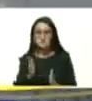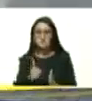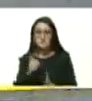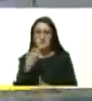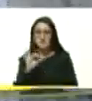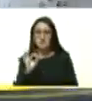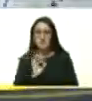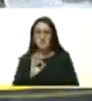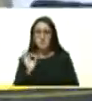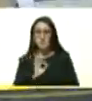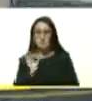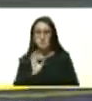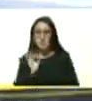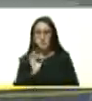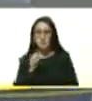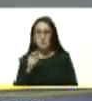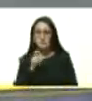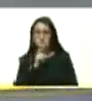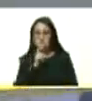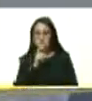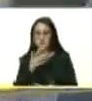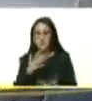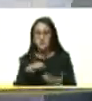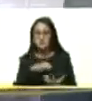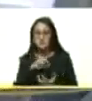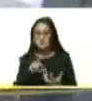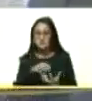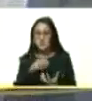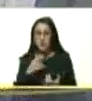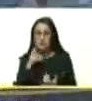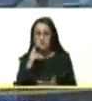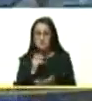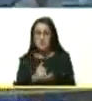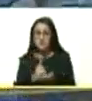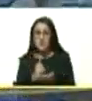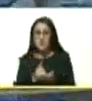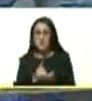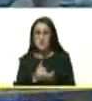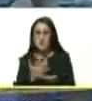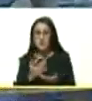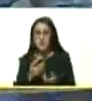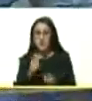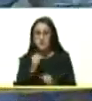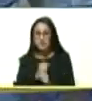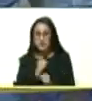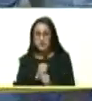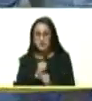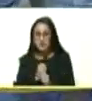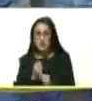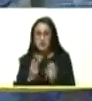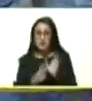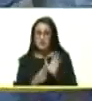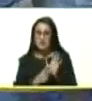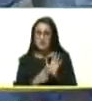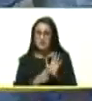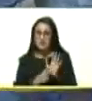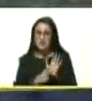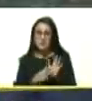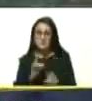del 50%. En dificultades, lo hemos nosotros probado, y lo hemos probado con trabajo, con la verdad, sin